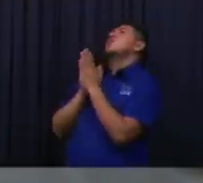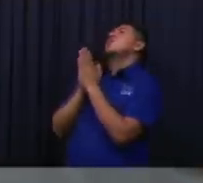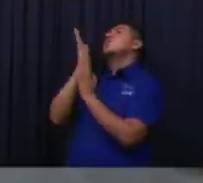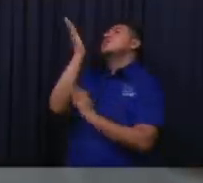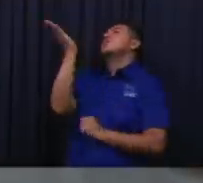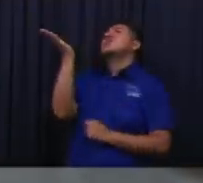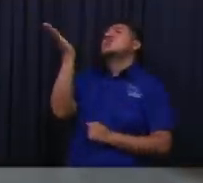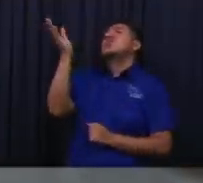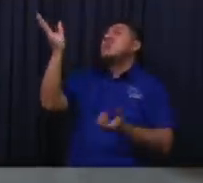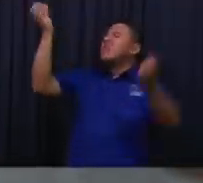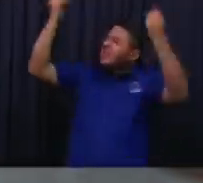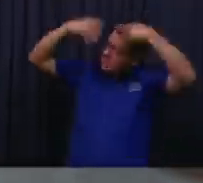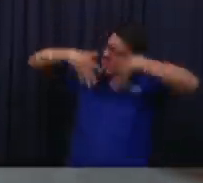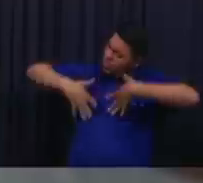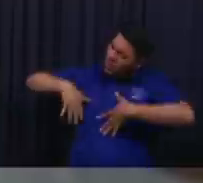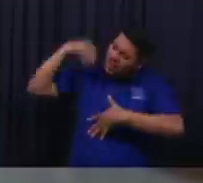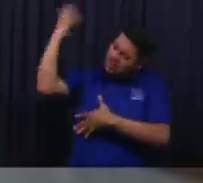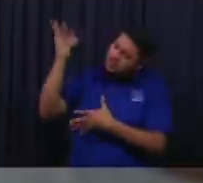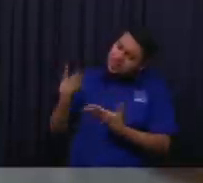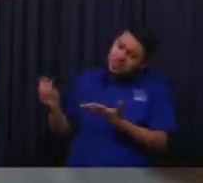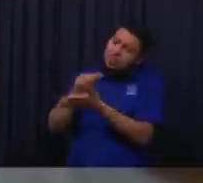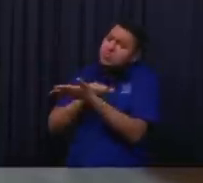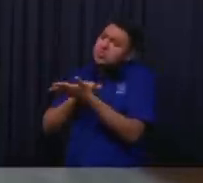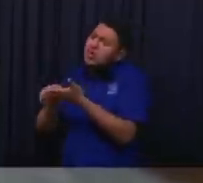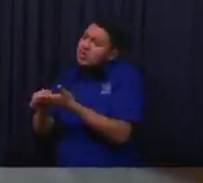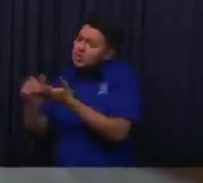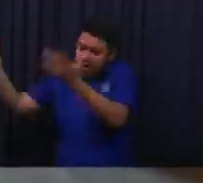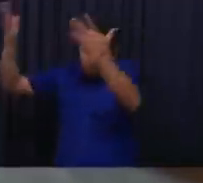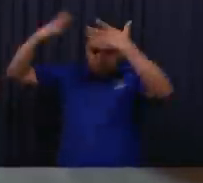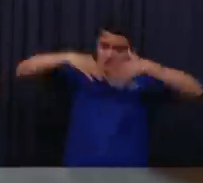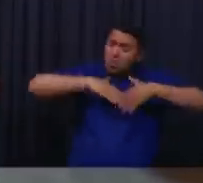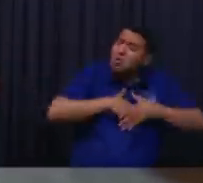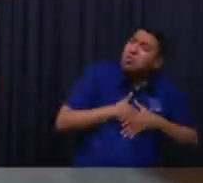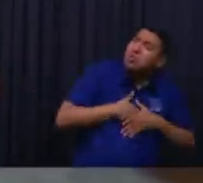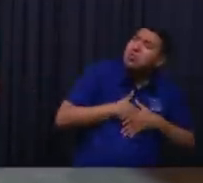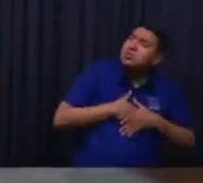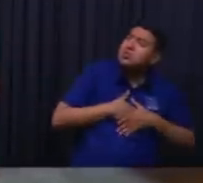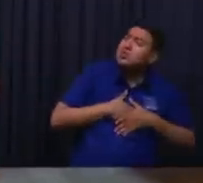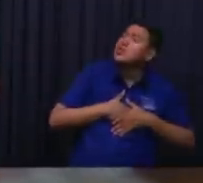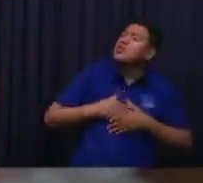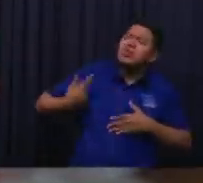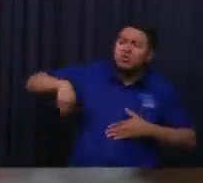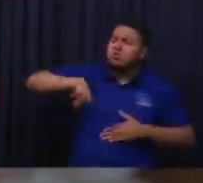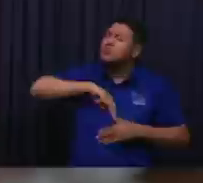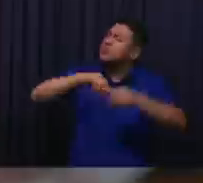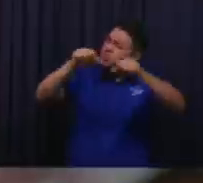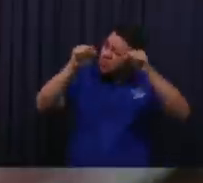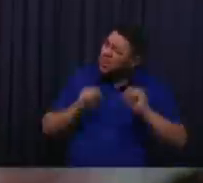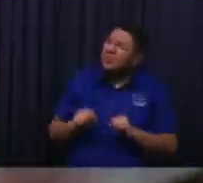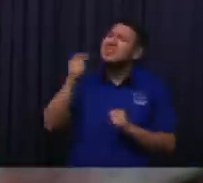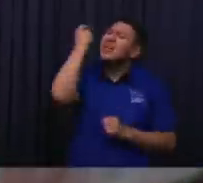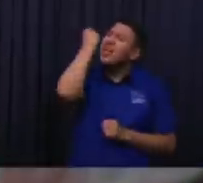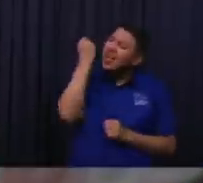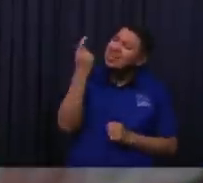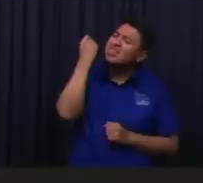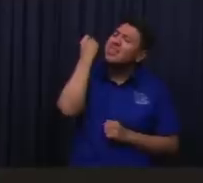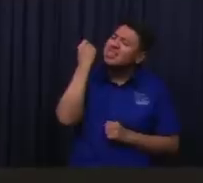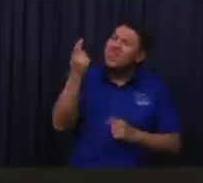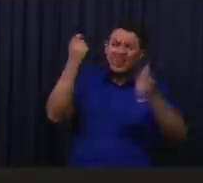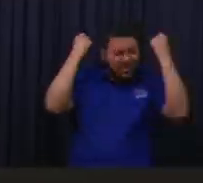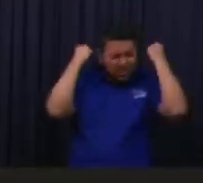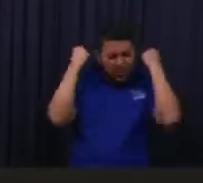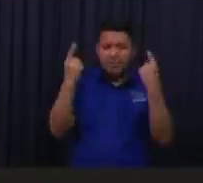la llenura de tu Santo Espíritu, Señor, sobre nuestra vida, para que nosotros podamos entender,